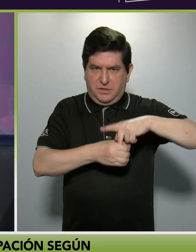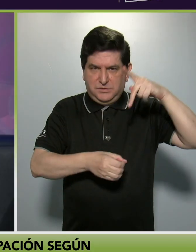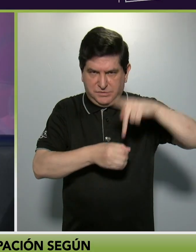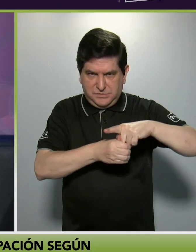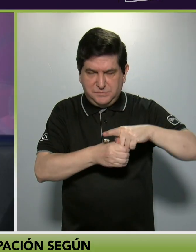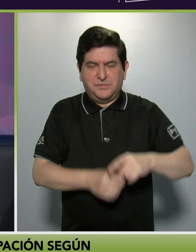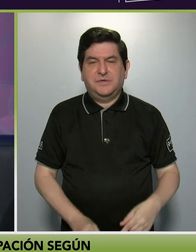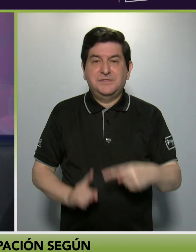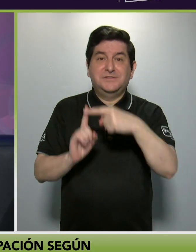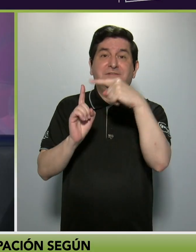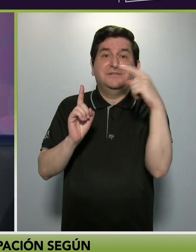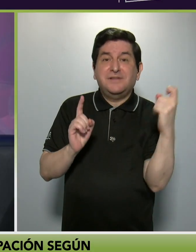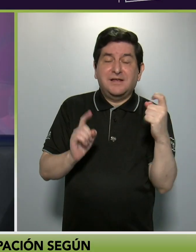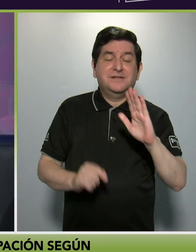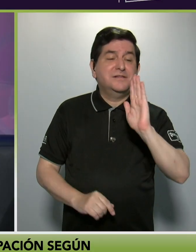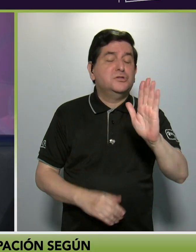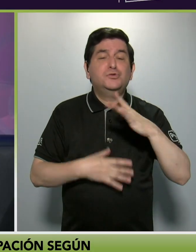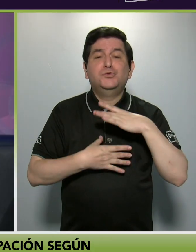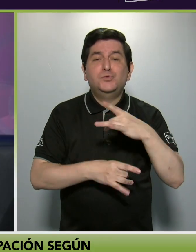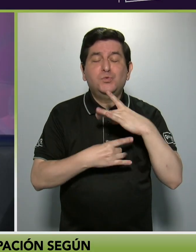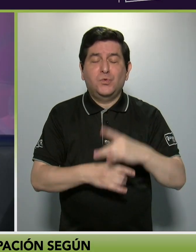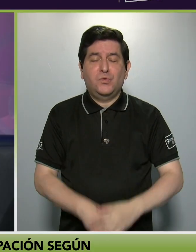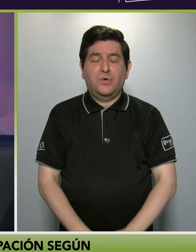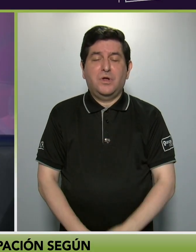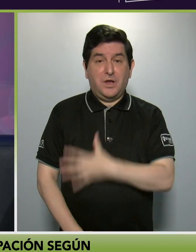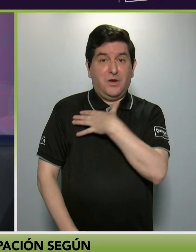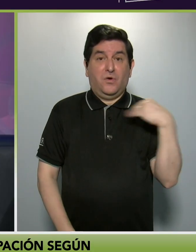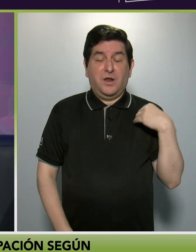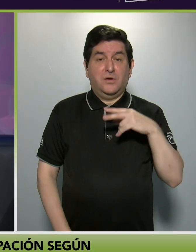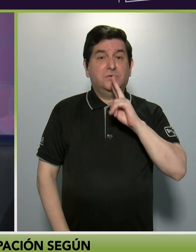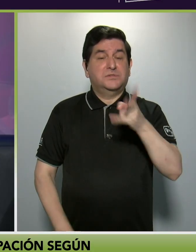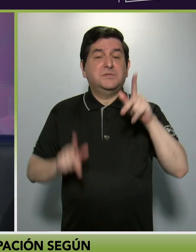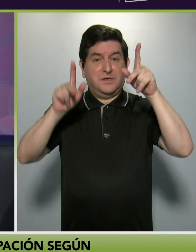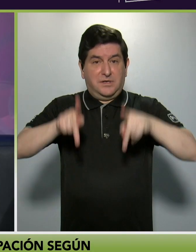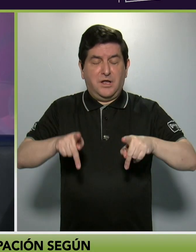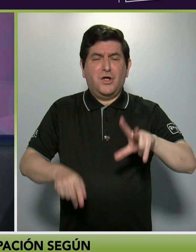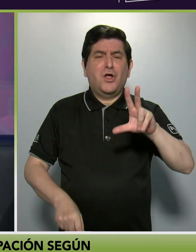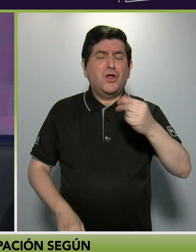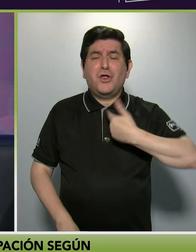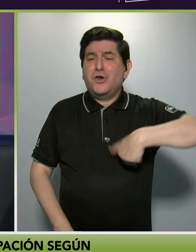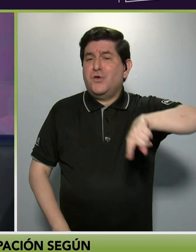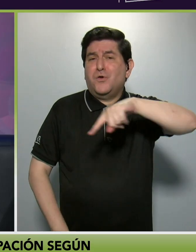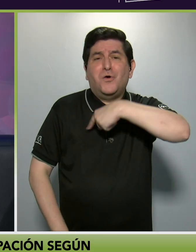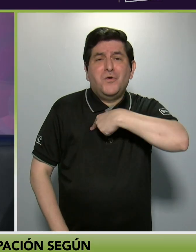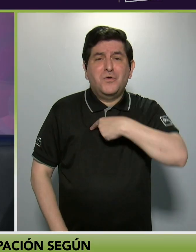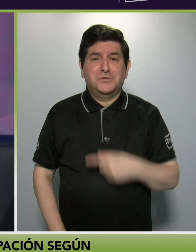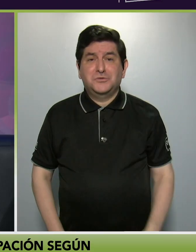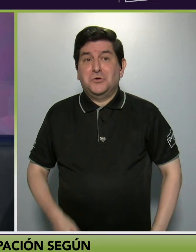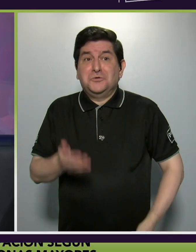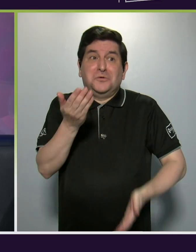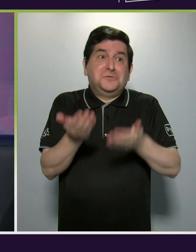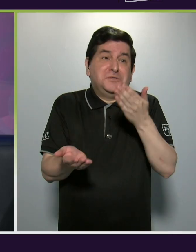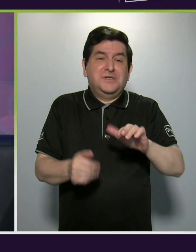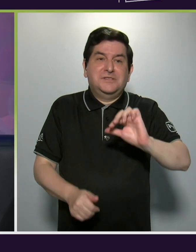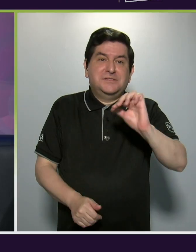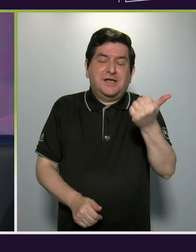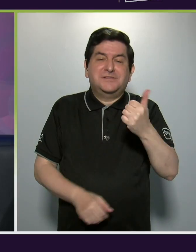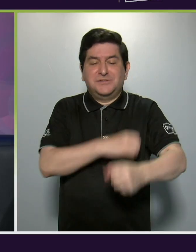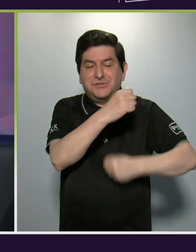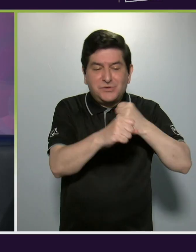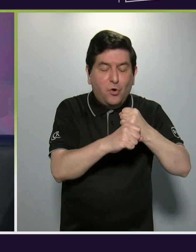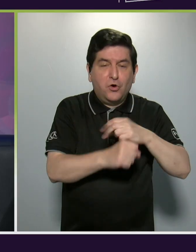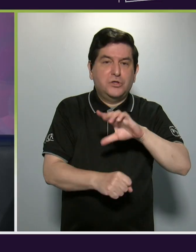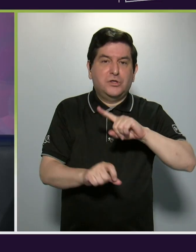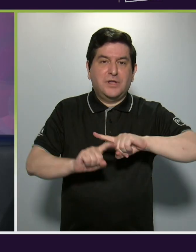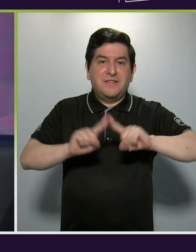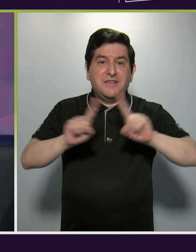a partir de los intereses y los gustos reales de las personas y no de lo que nosotros desde otras edades y otras